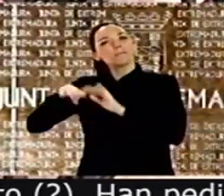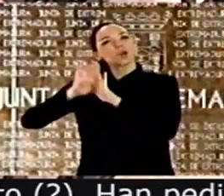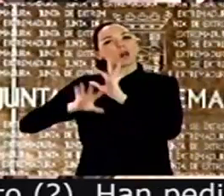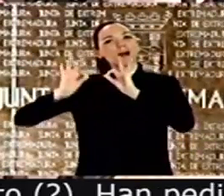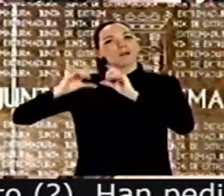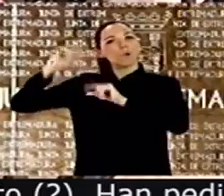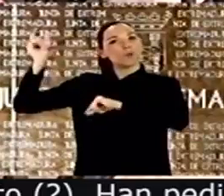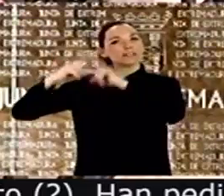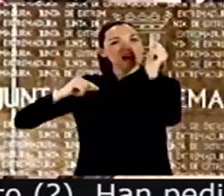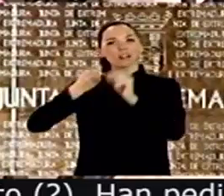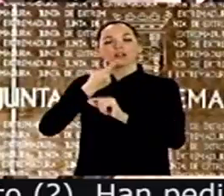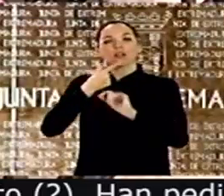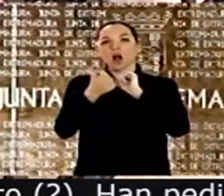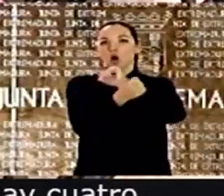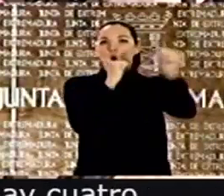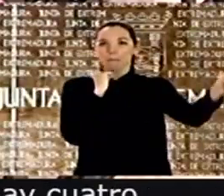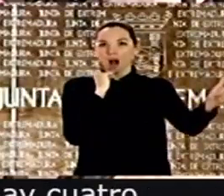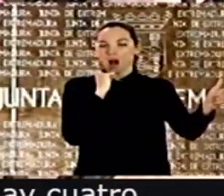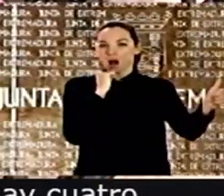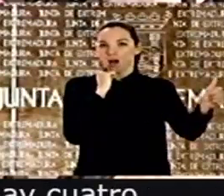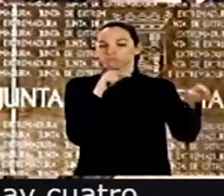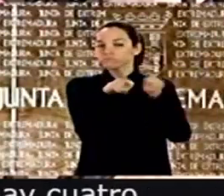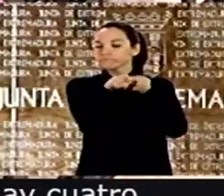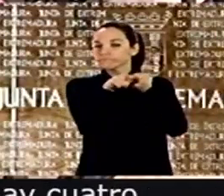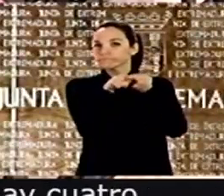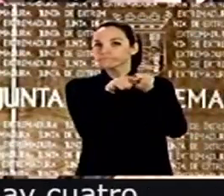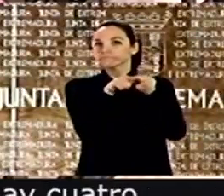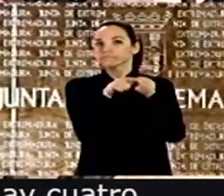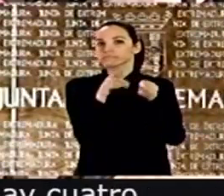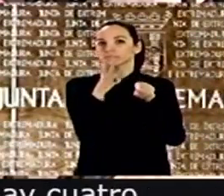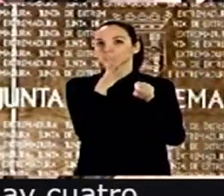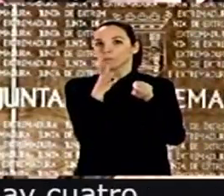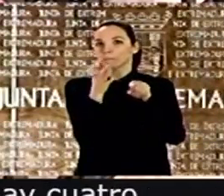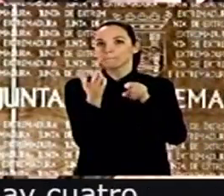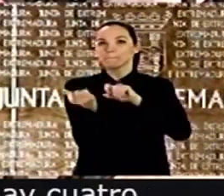un plagio esa supuesta simulación 3D con una película.